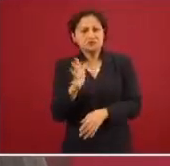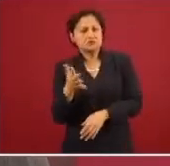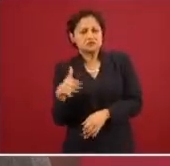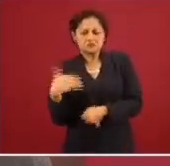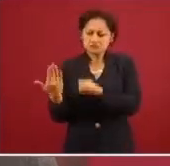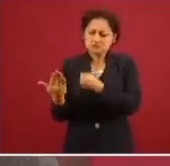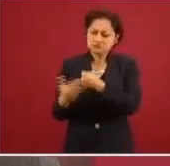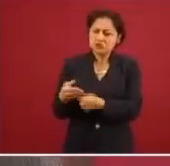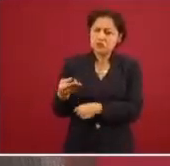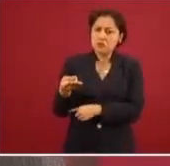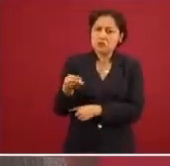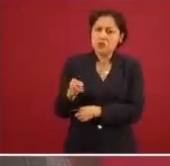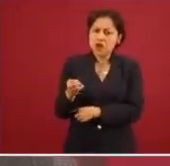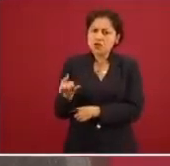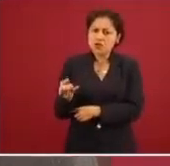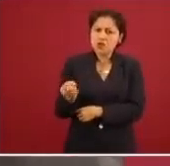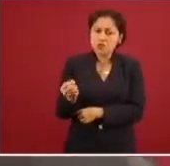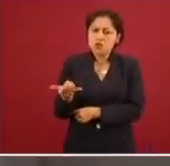va a haber